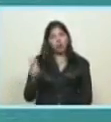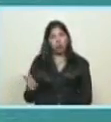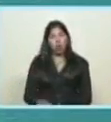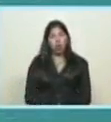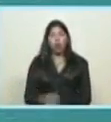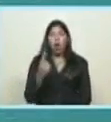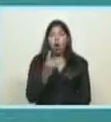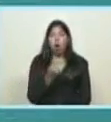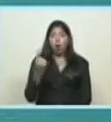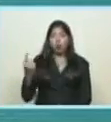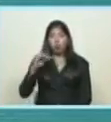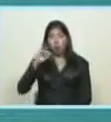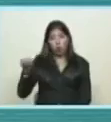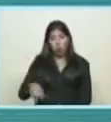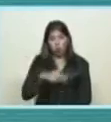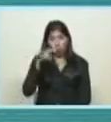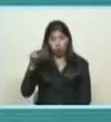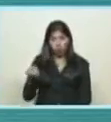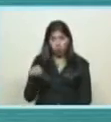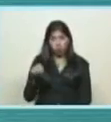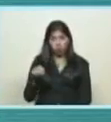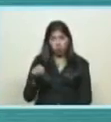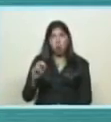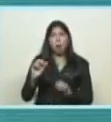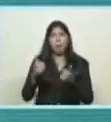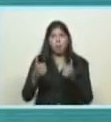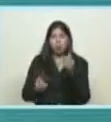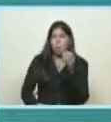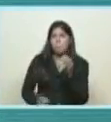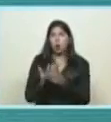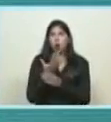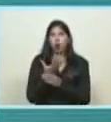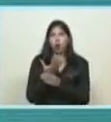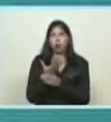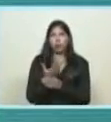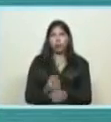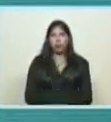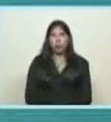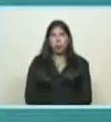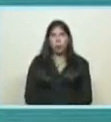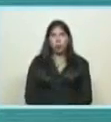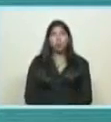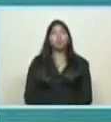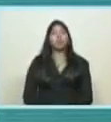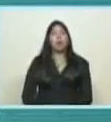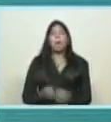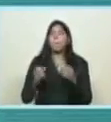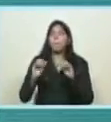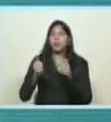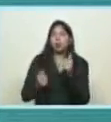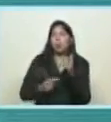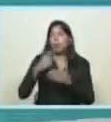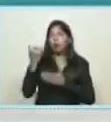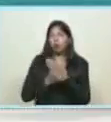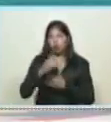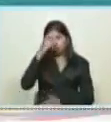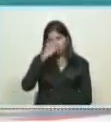El 11 de junio echamos a andar el movimiento Somos Venezuela,